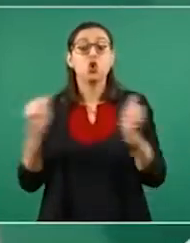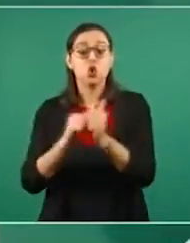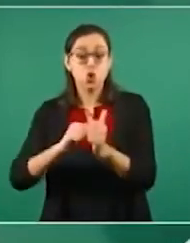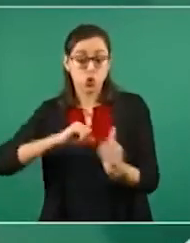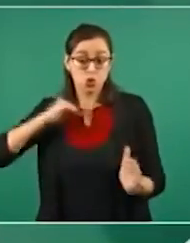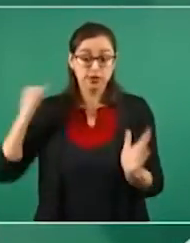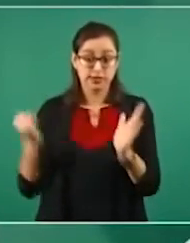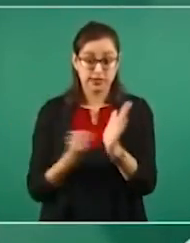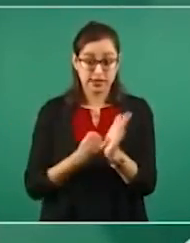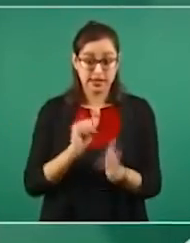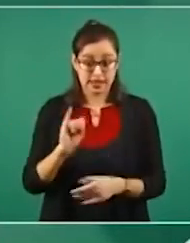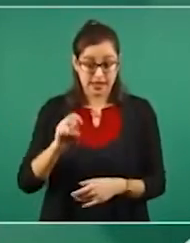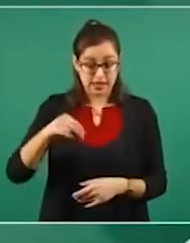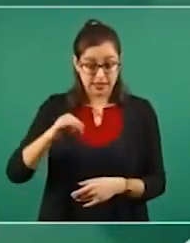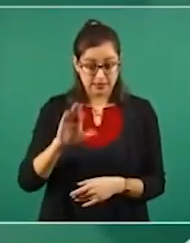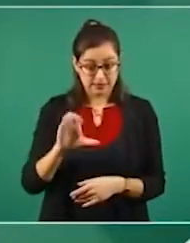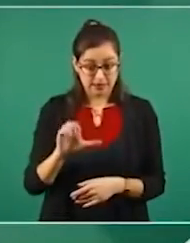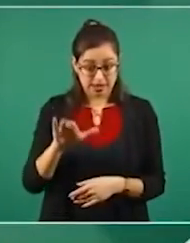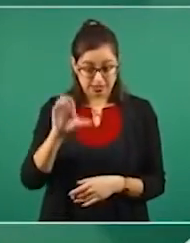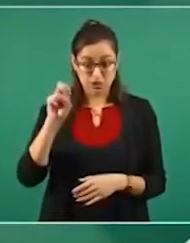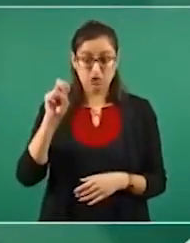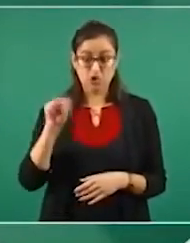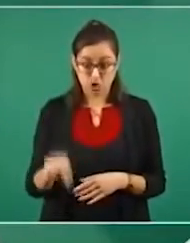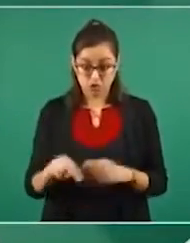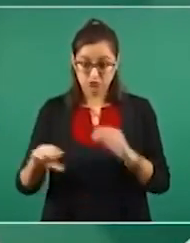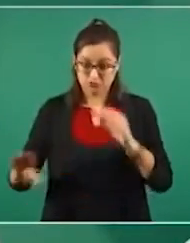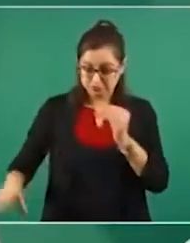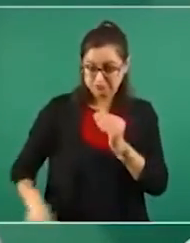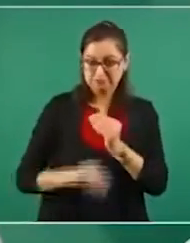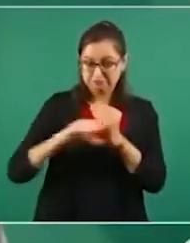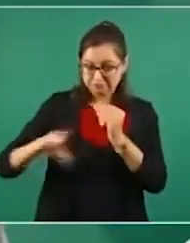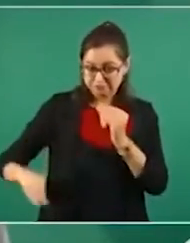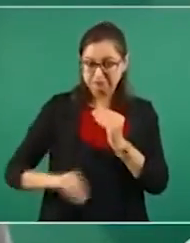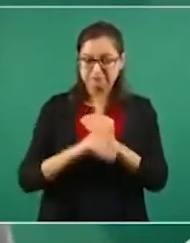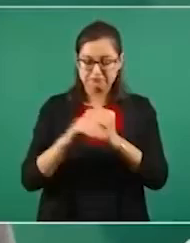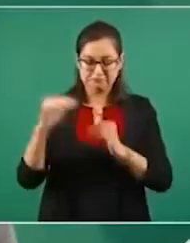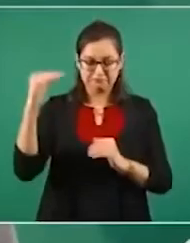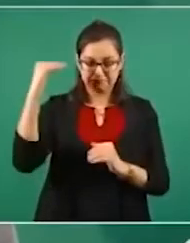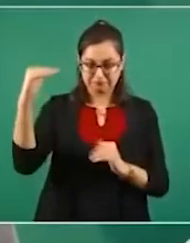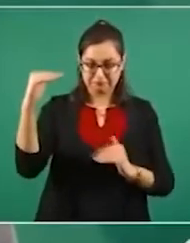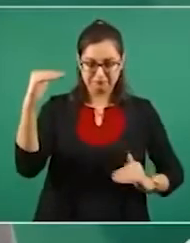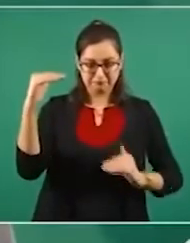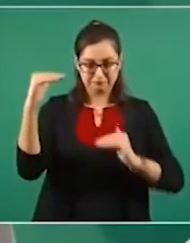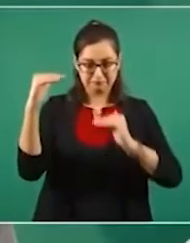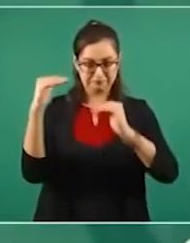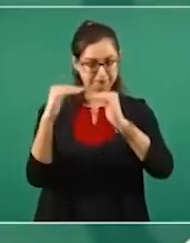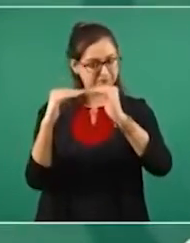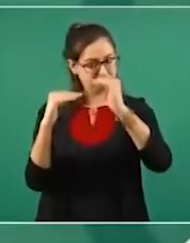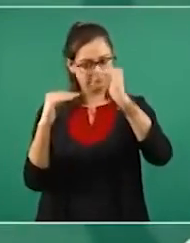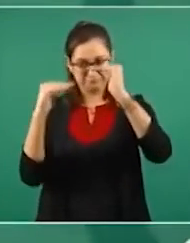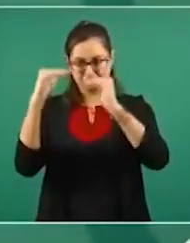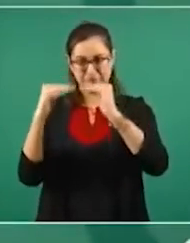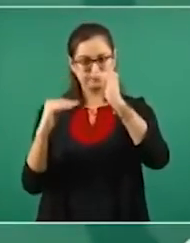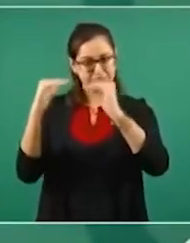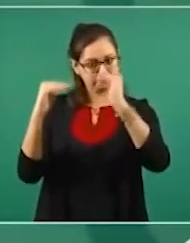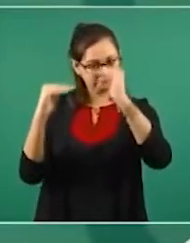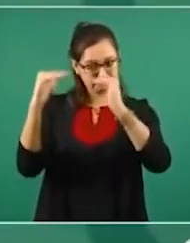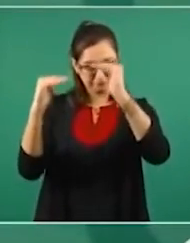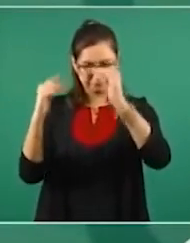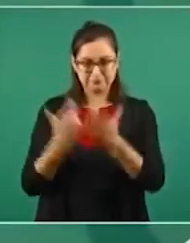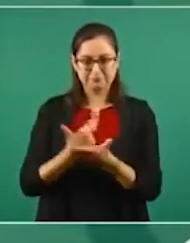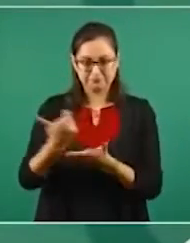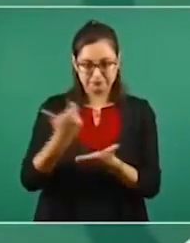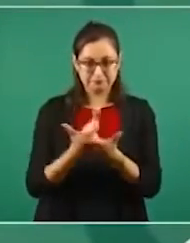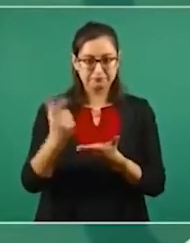inflación. Ese es el compromiso que hice en el Atao, Oaxaca, y se va a cumplir. Lo